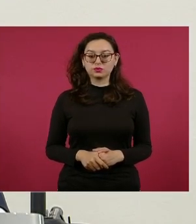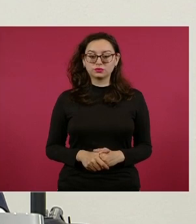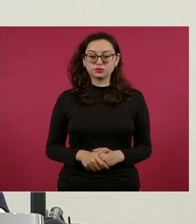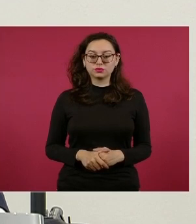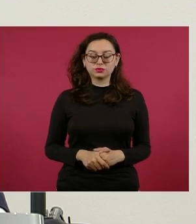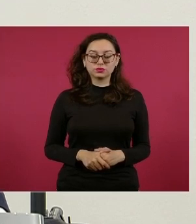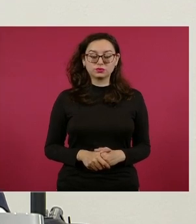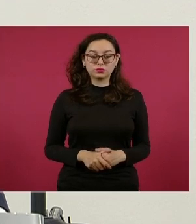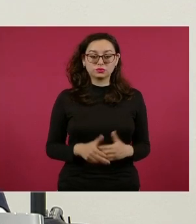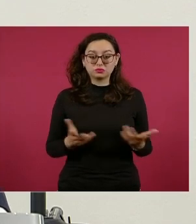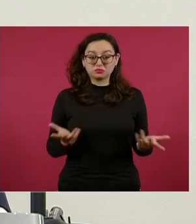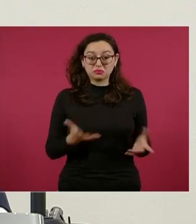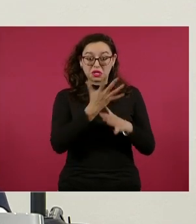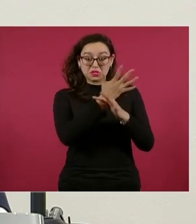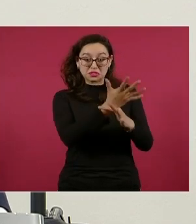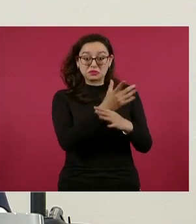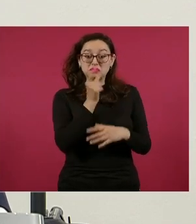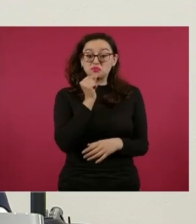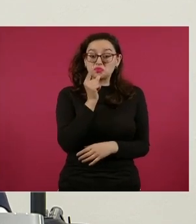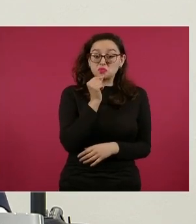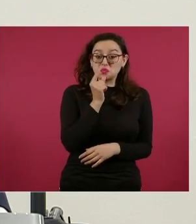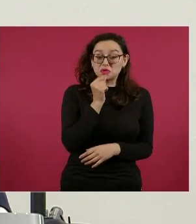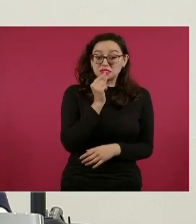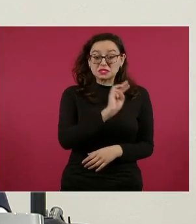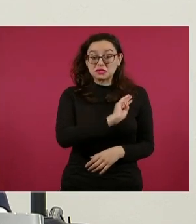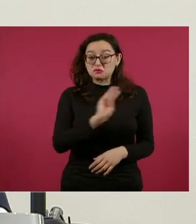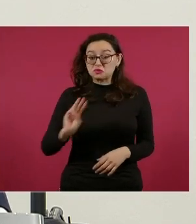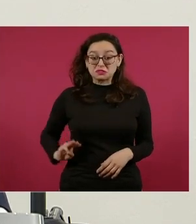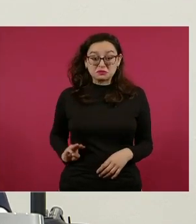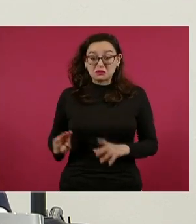que no intervino la policía municipal